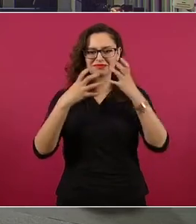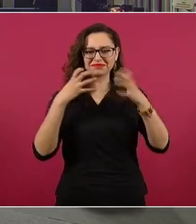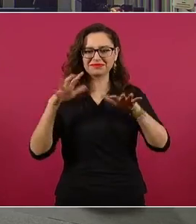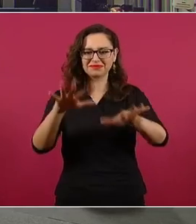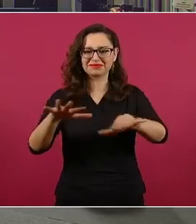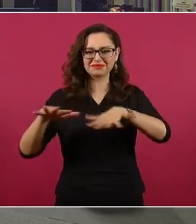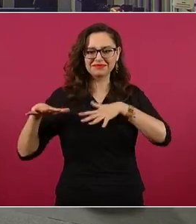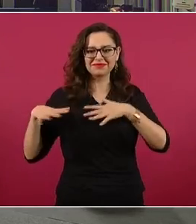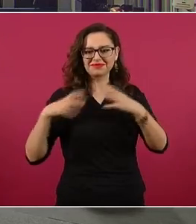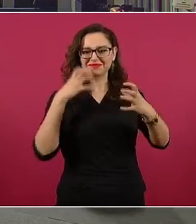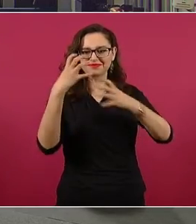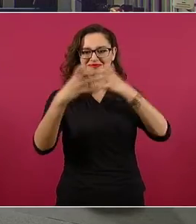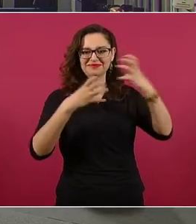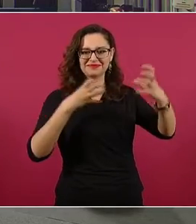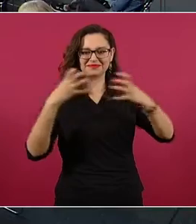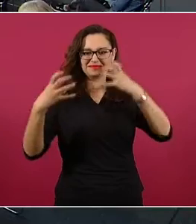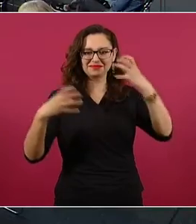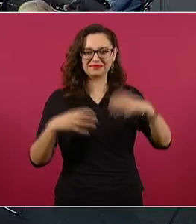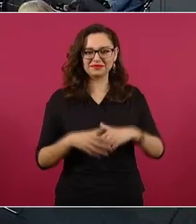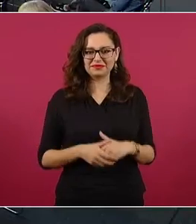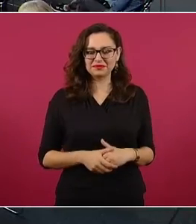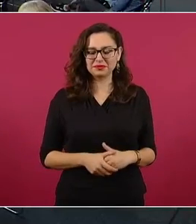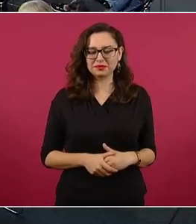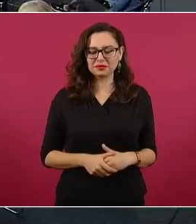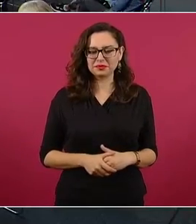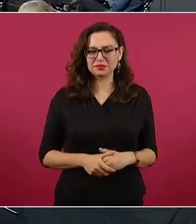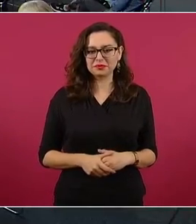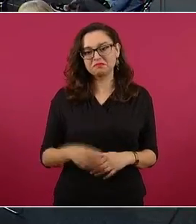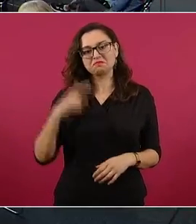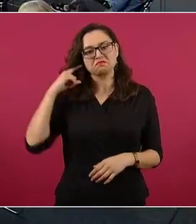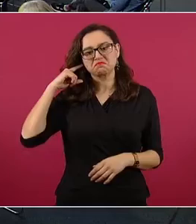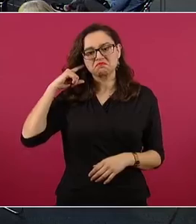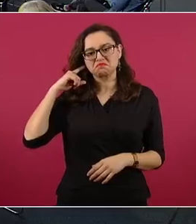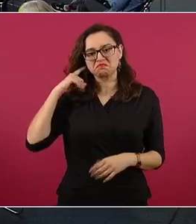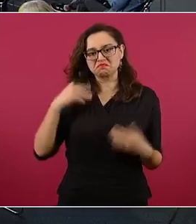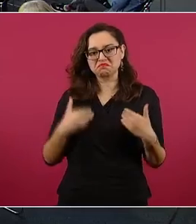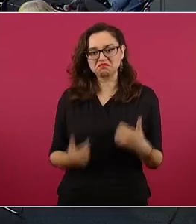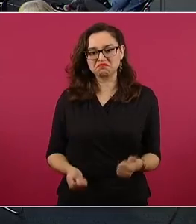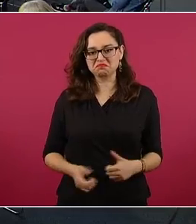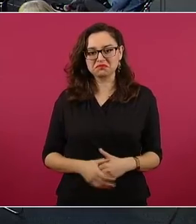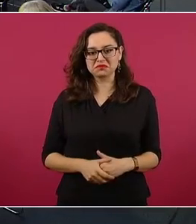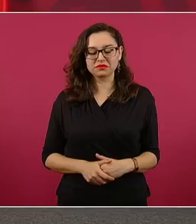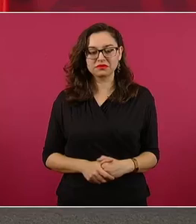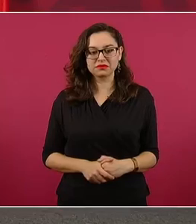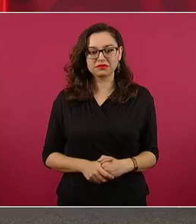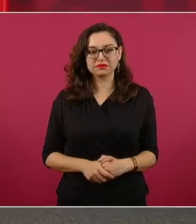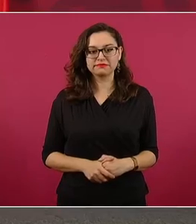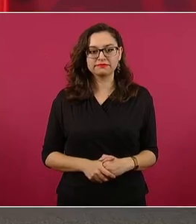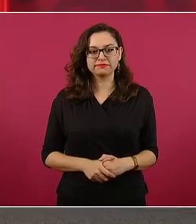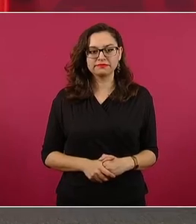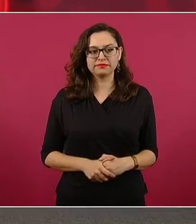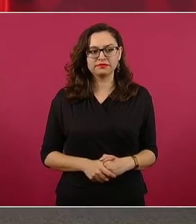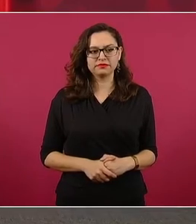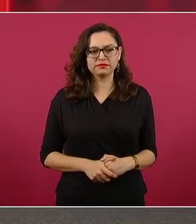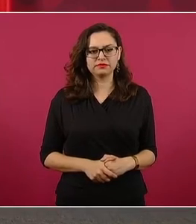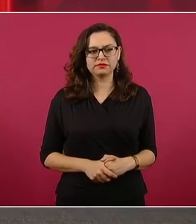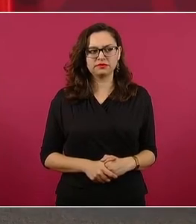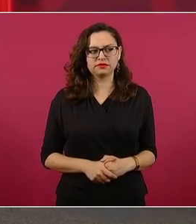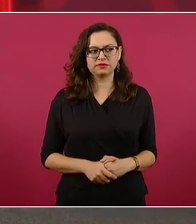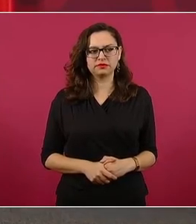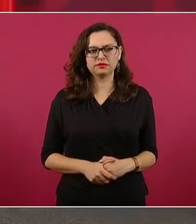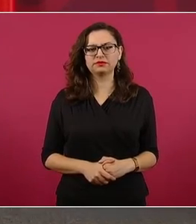¿Hay alguna posibilidad de algún hueco de oxígeno dentro de todo este tema del agua? No descartamos nada. No